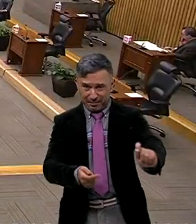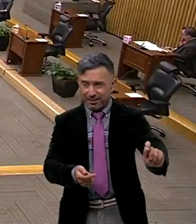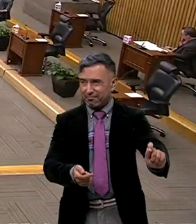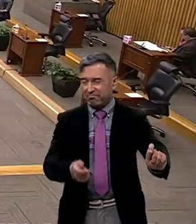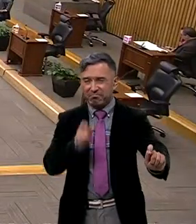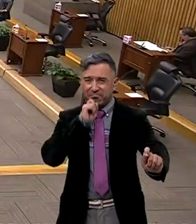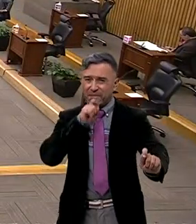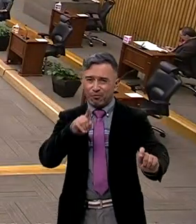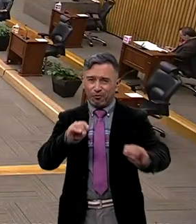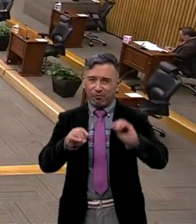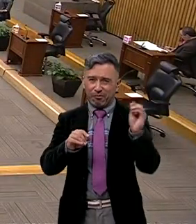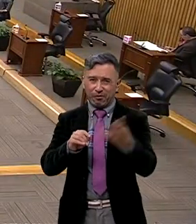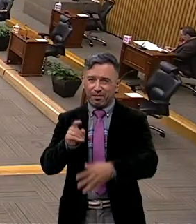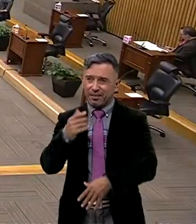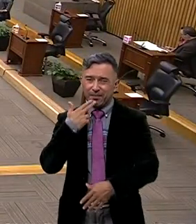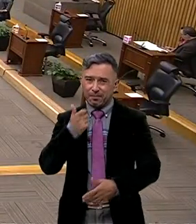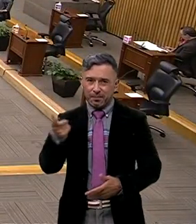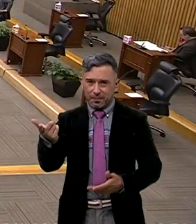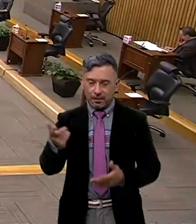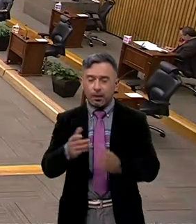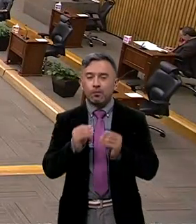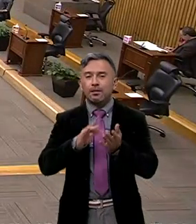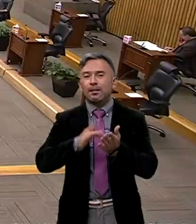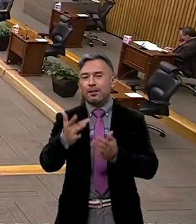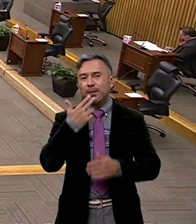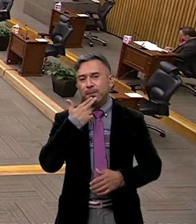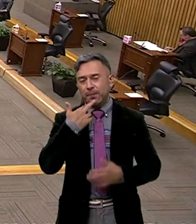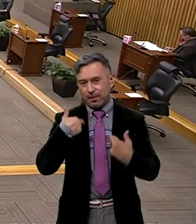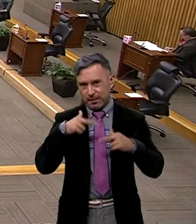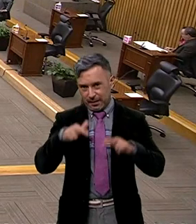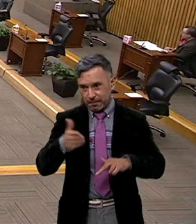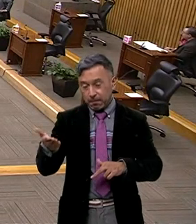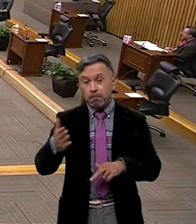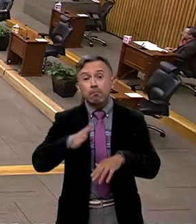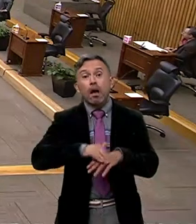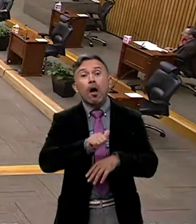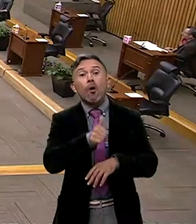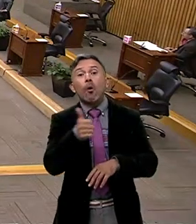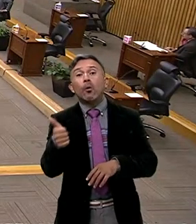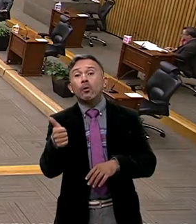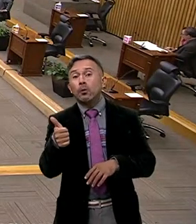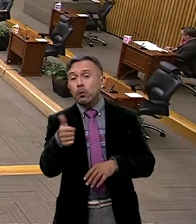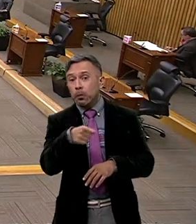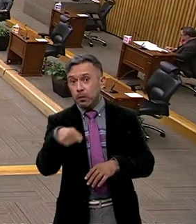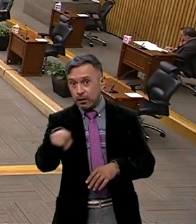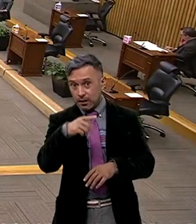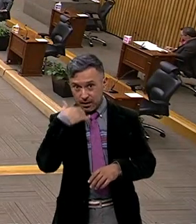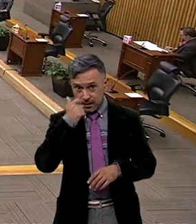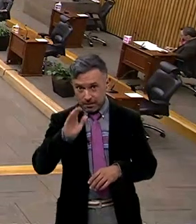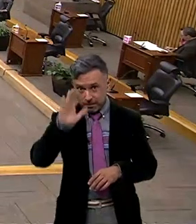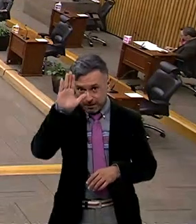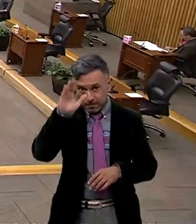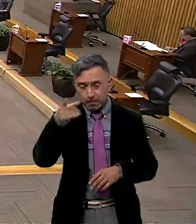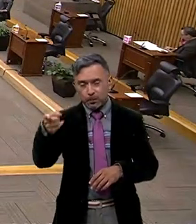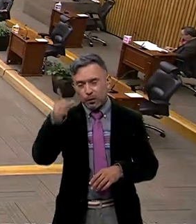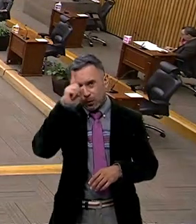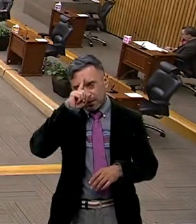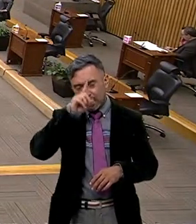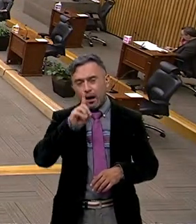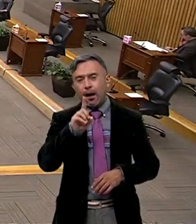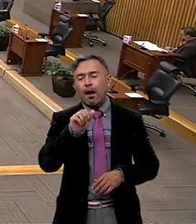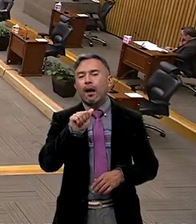señor representante alguien más desea intervenir la consejera de ghana favela por favor